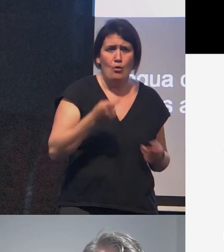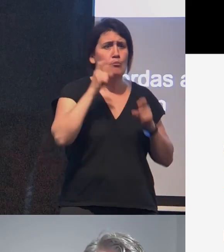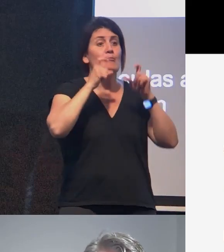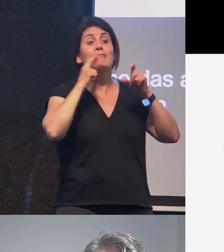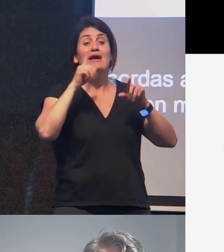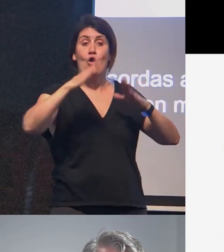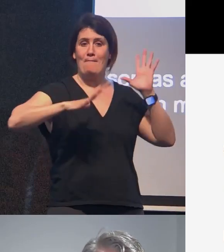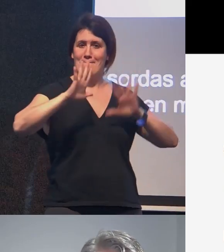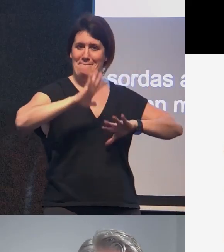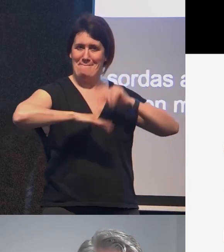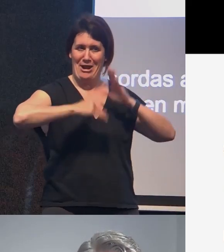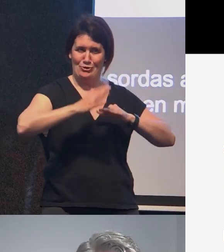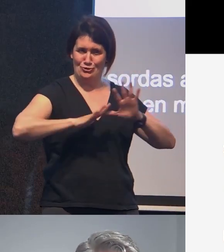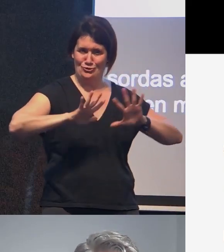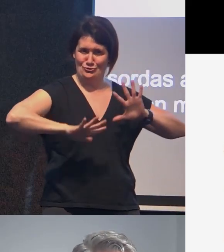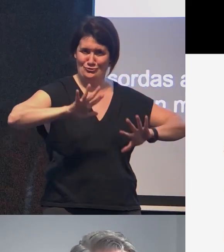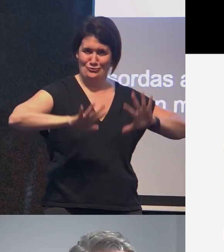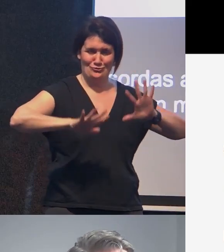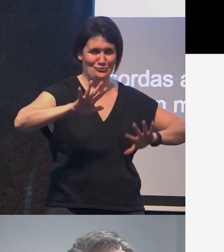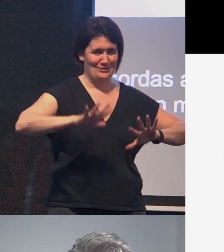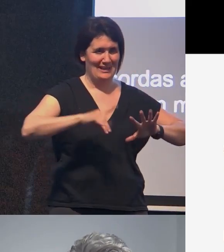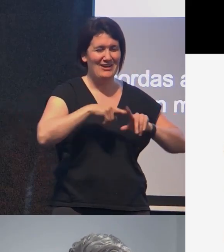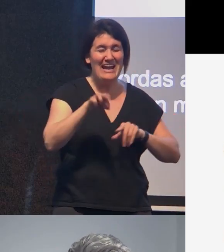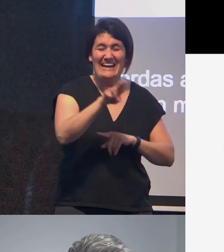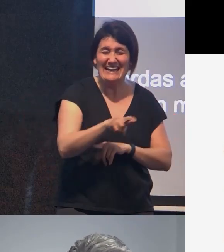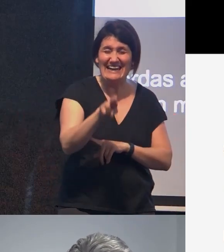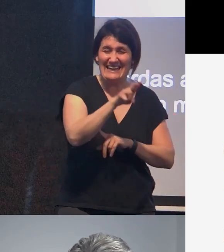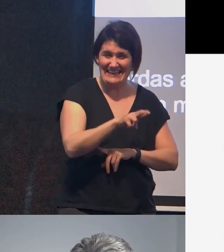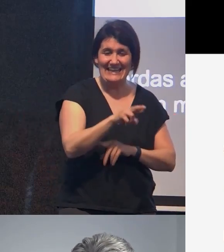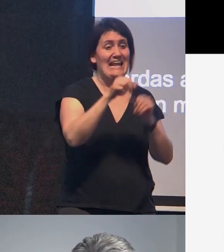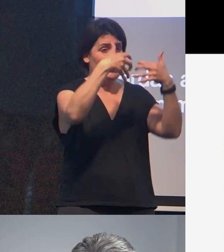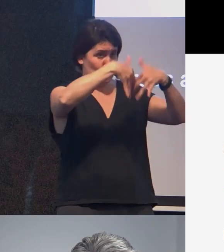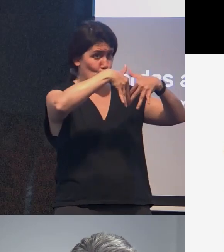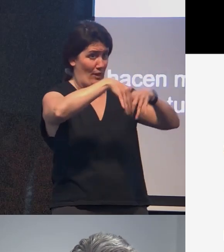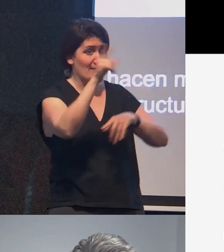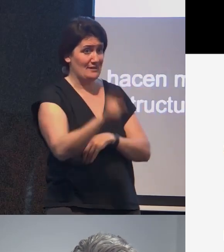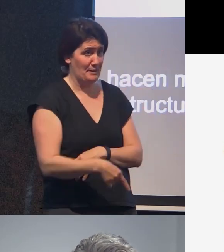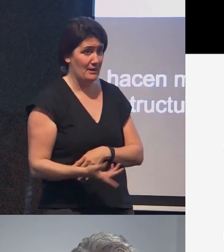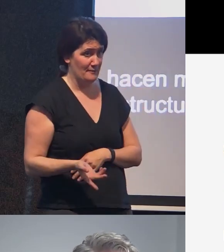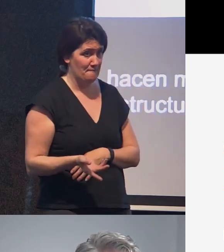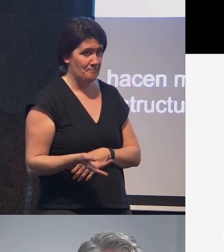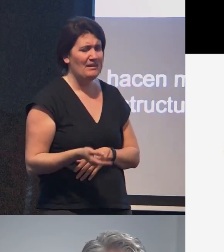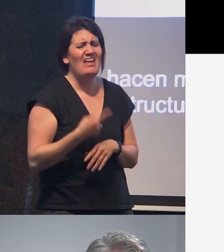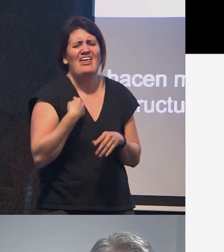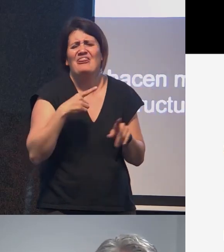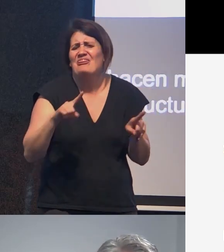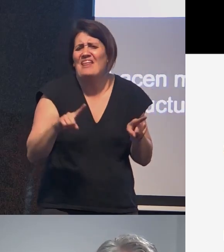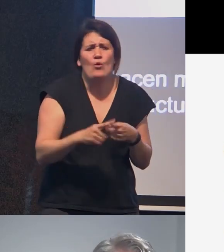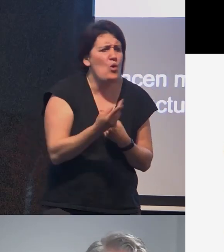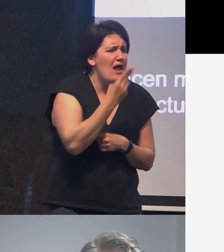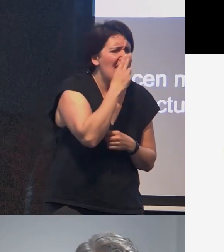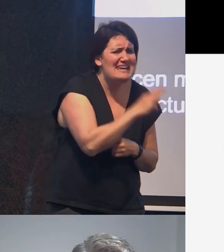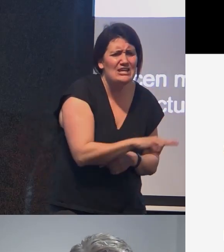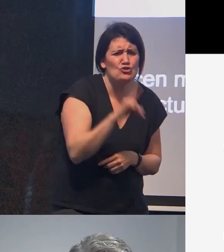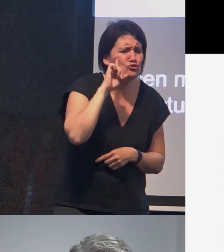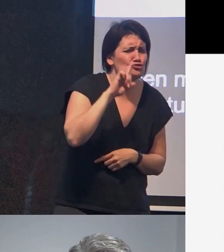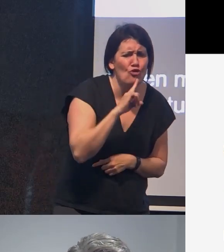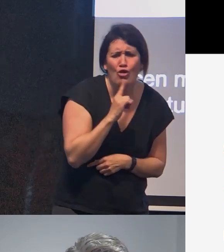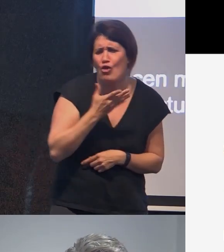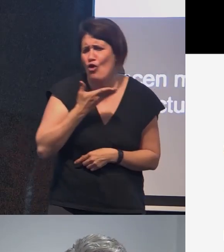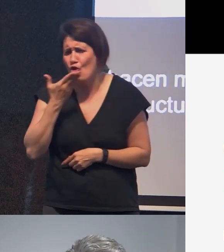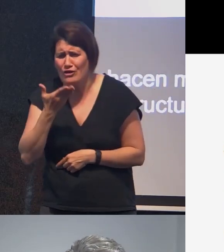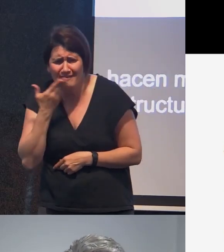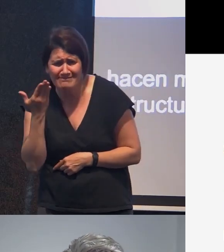movimientos manuales que son muy repetitivas y estructuradas. Y da igual que el niño sea sordo o